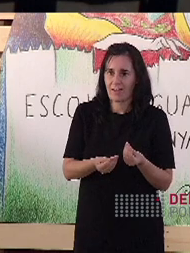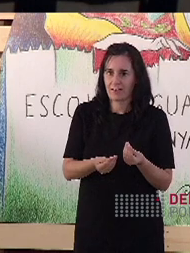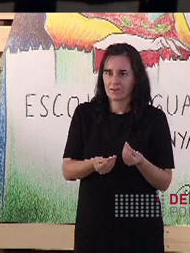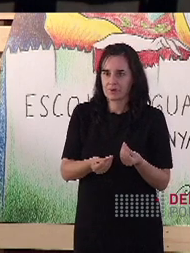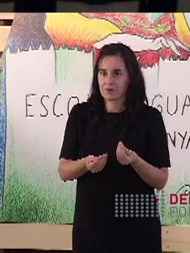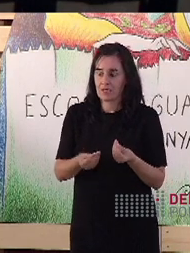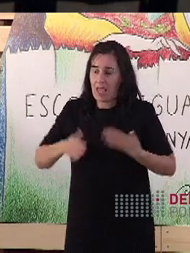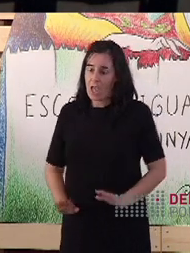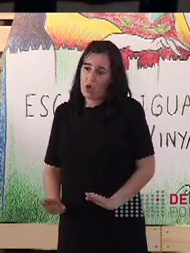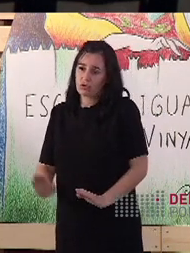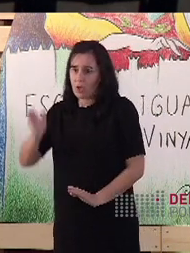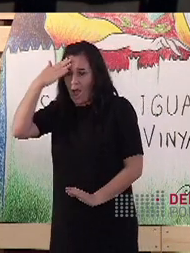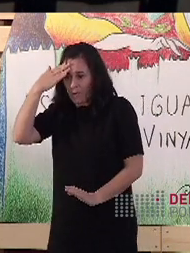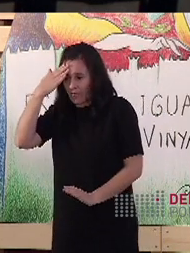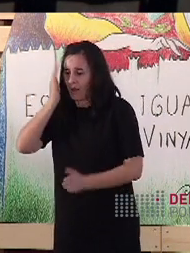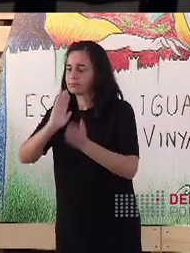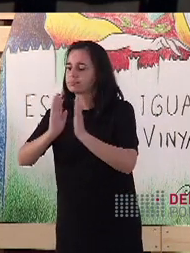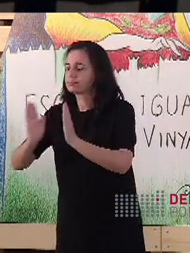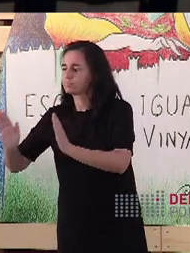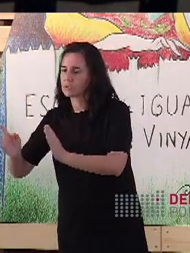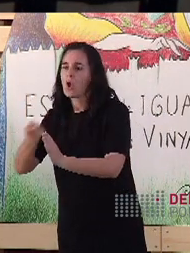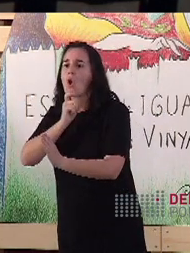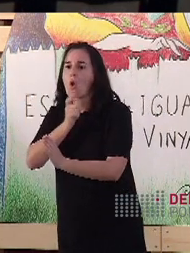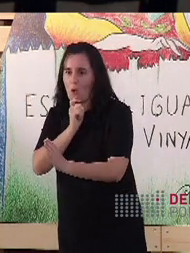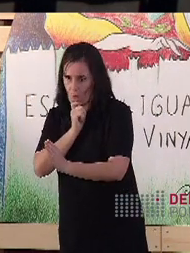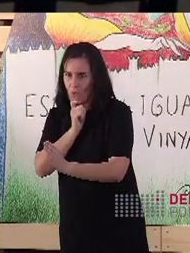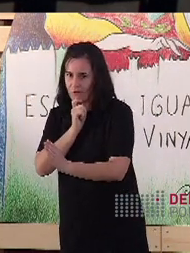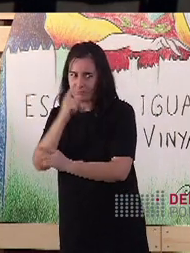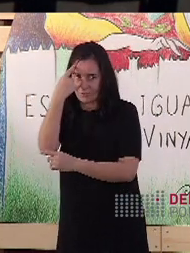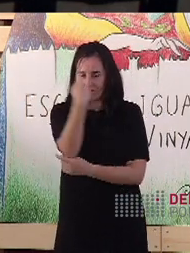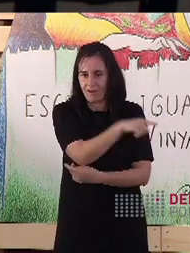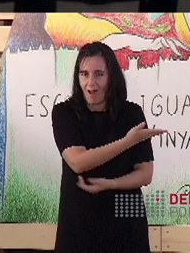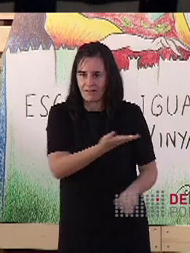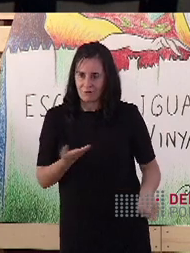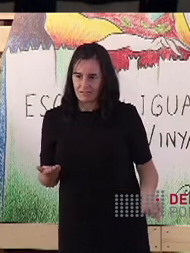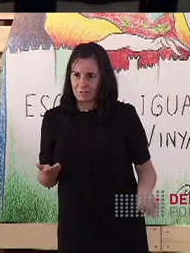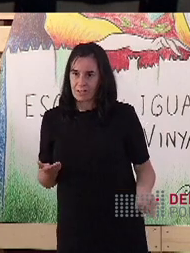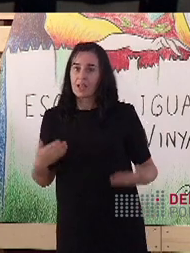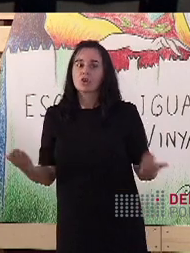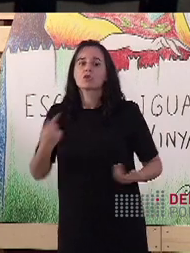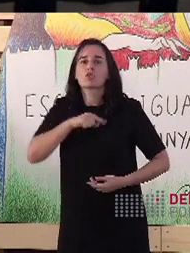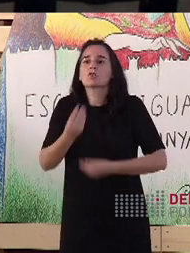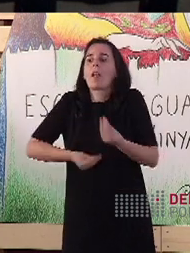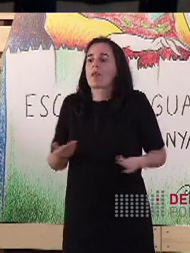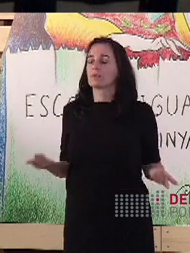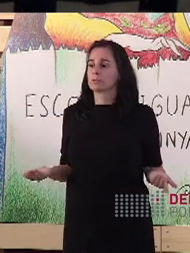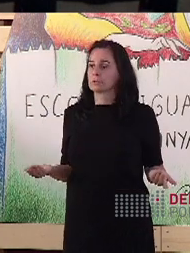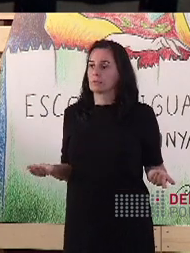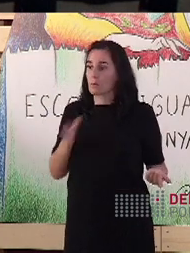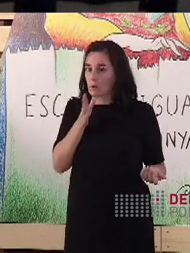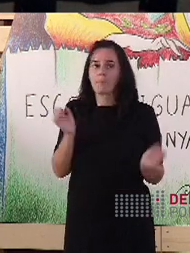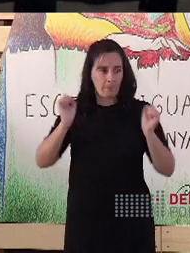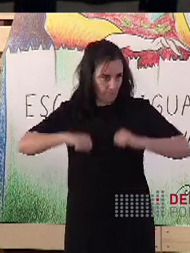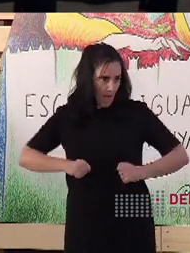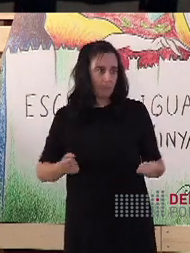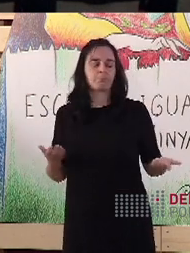de los chicos y de las chicas que lo ven, ¿no? ¿Y entonces qué hacemos con eso? Porque vale, si